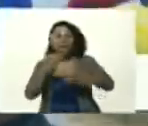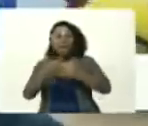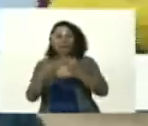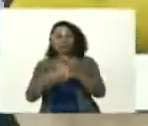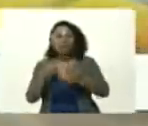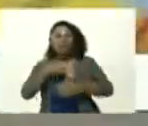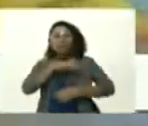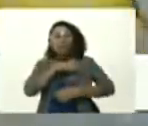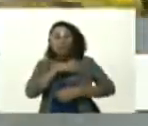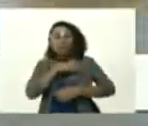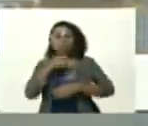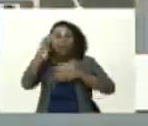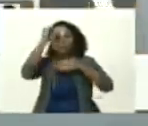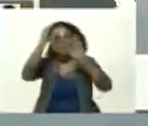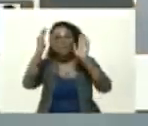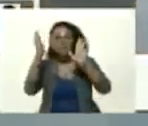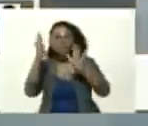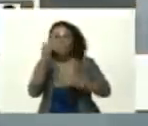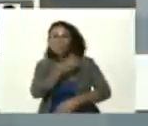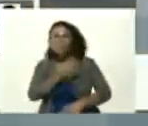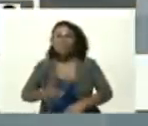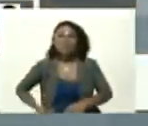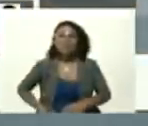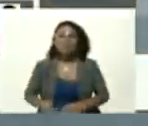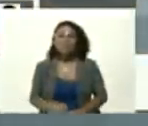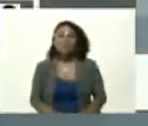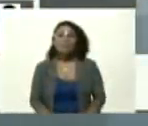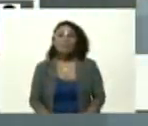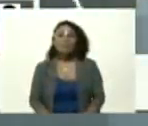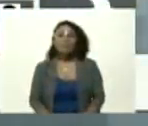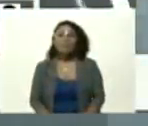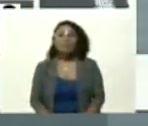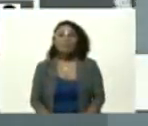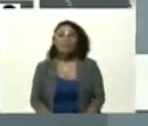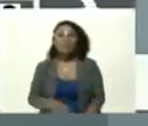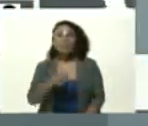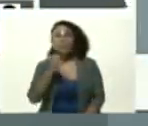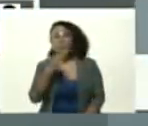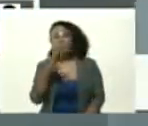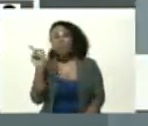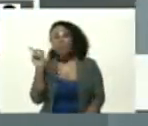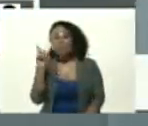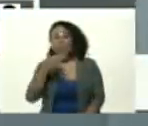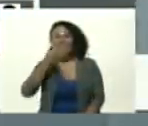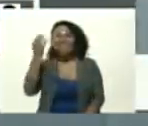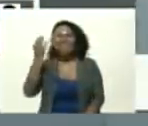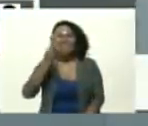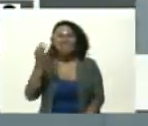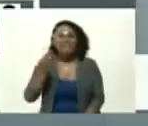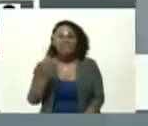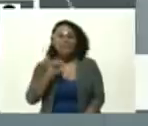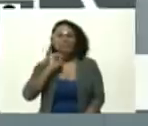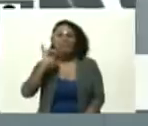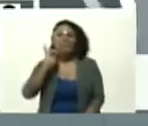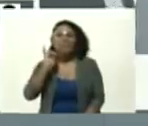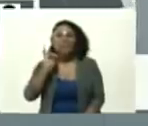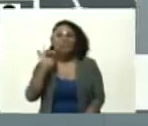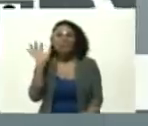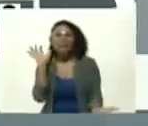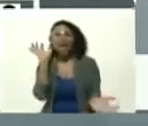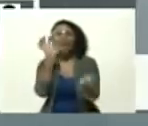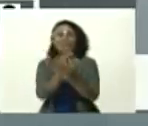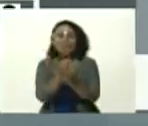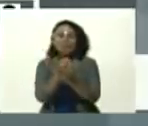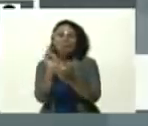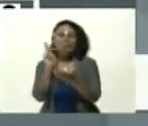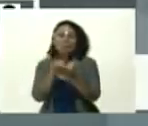vamos atendiendo, presidente. Bueno, entonces era cierto la información de los cocodrilos que nos llegó